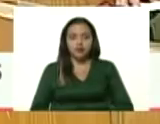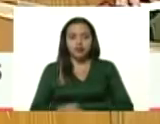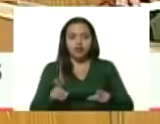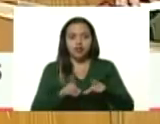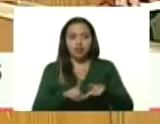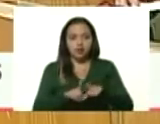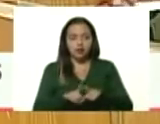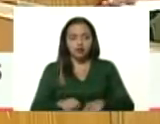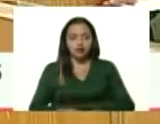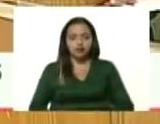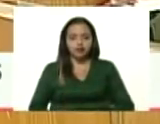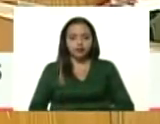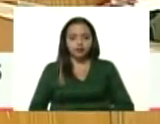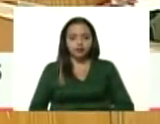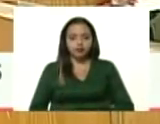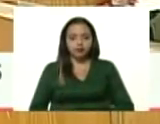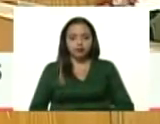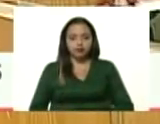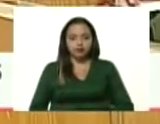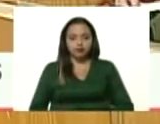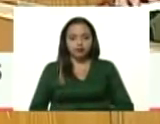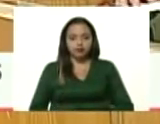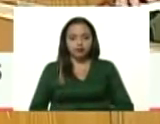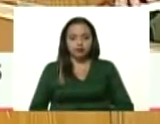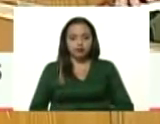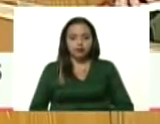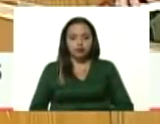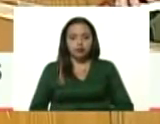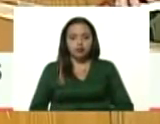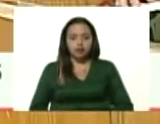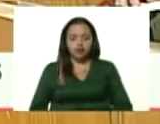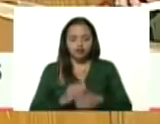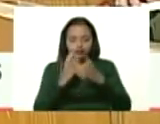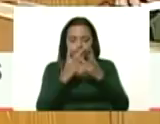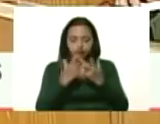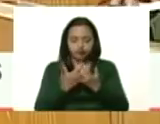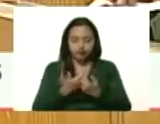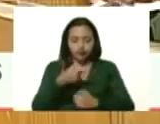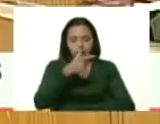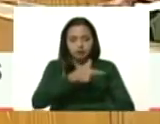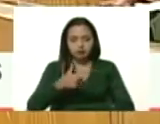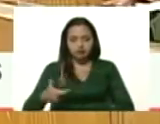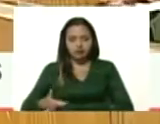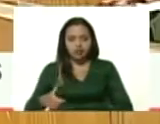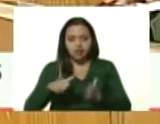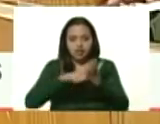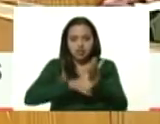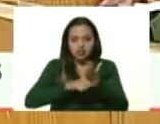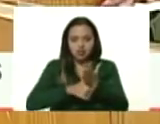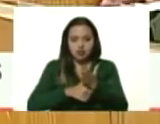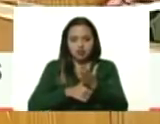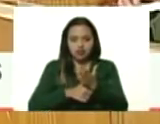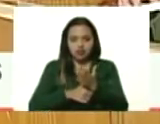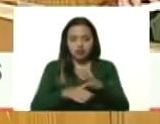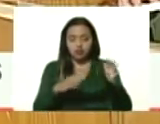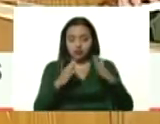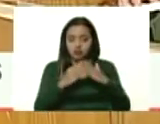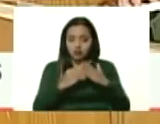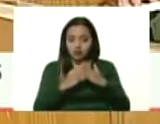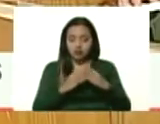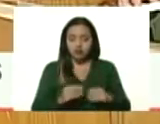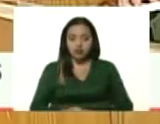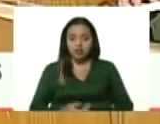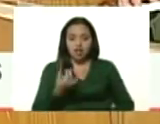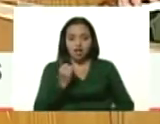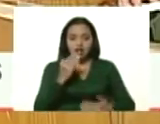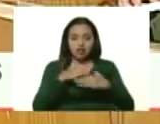estaba viendo, el Censo Nacional de Población y Cédula Inmobiliaria. Están